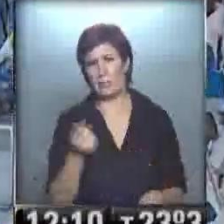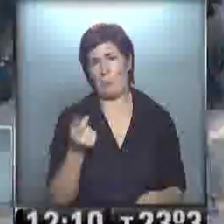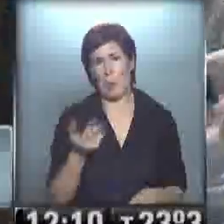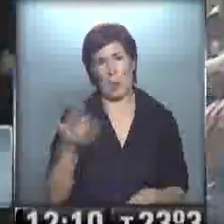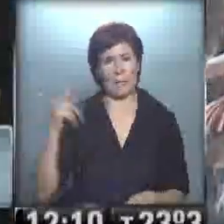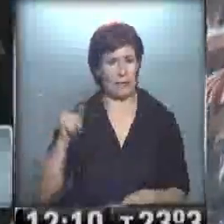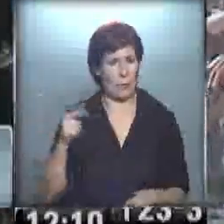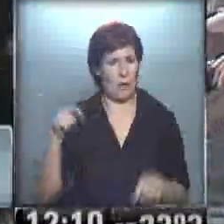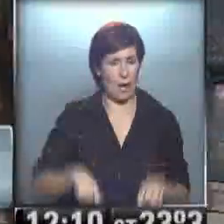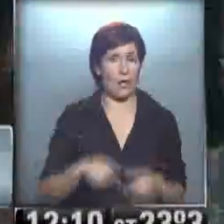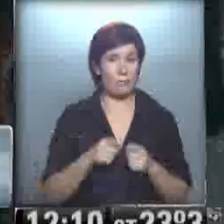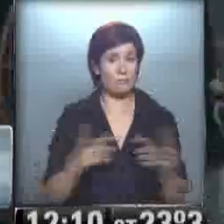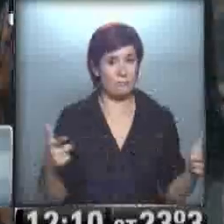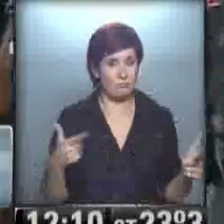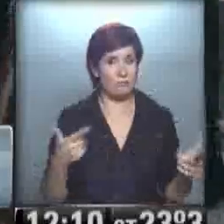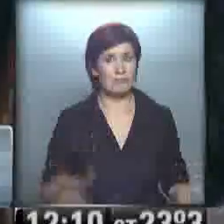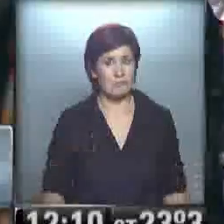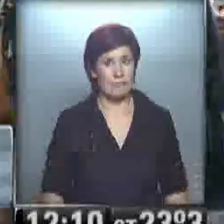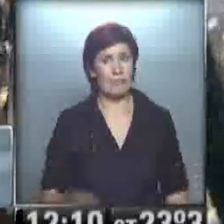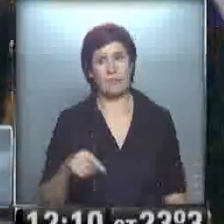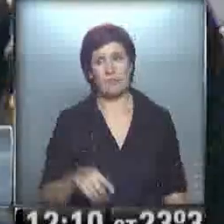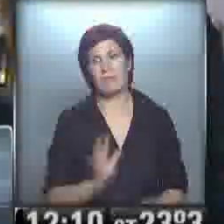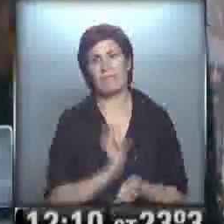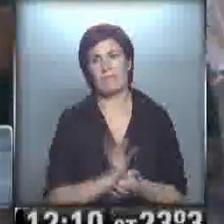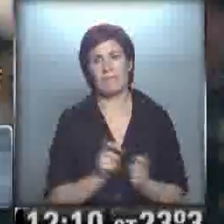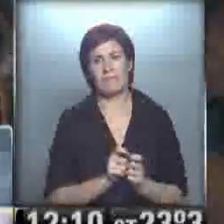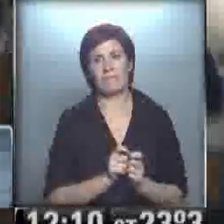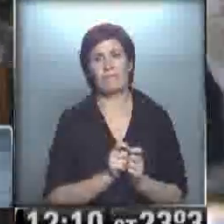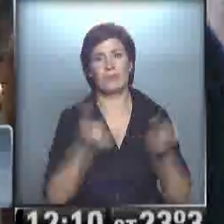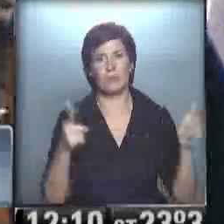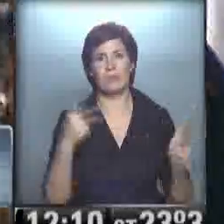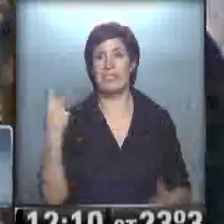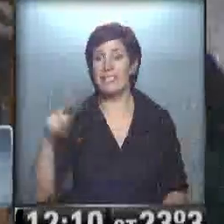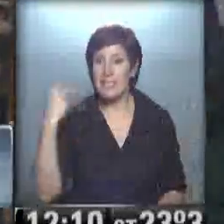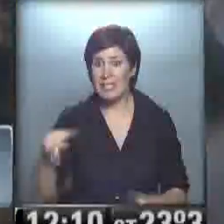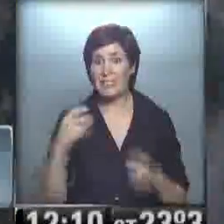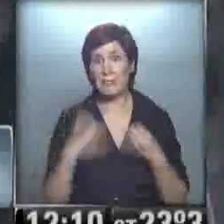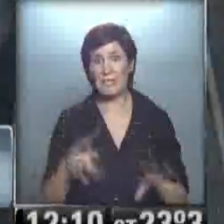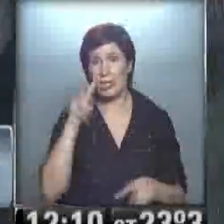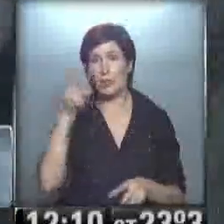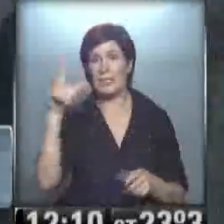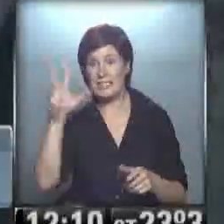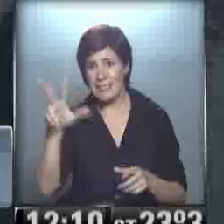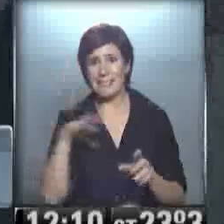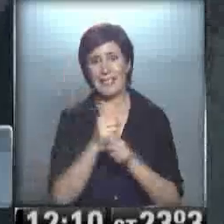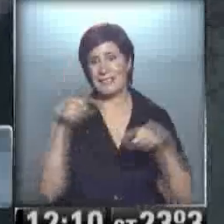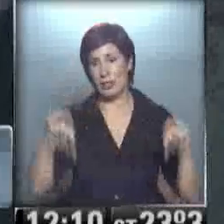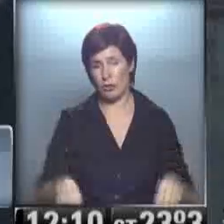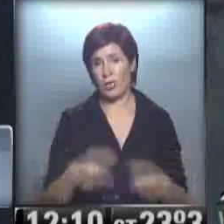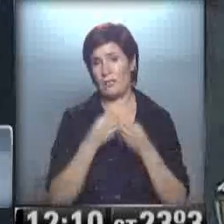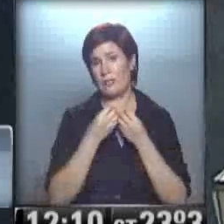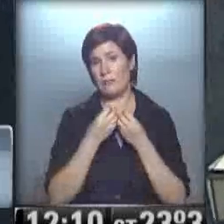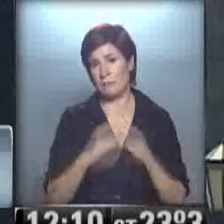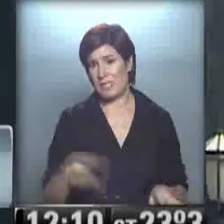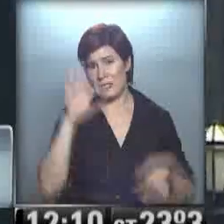involucrarse. Prácticamente el fenómeno político que comienza con el kirchnerismo en el 2003 es uno de los que